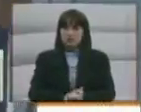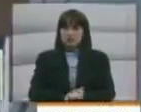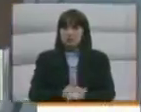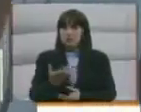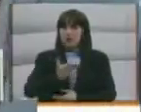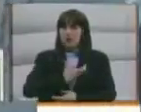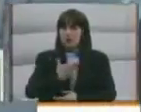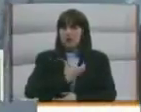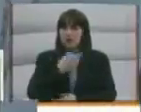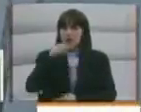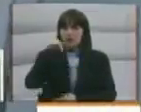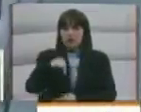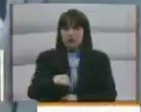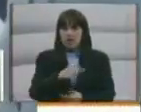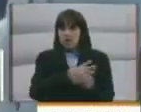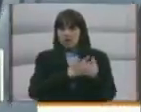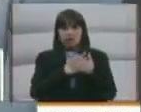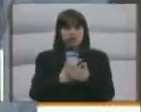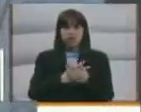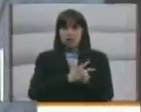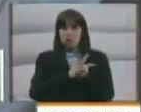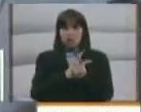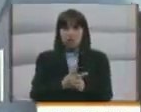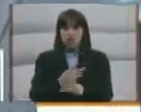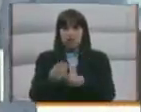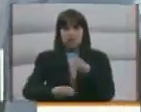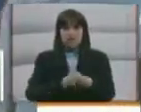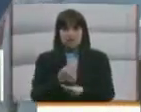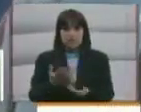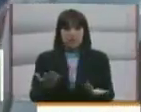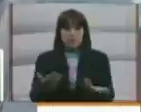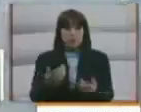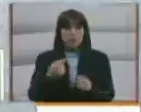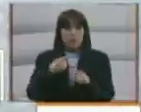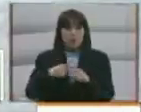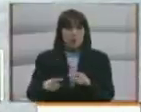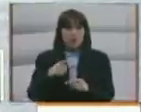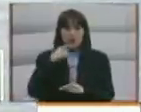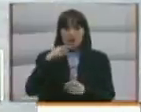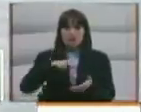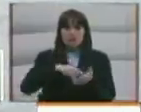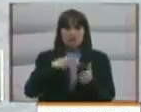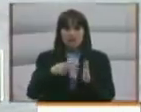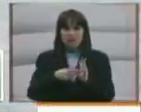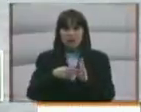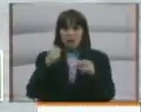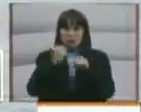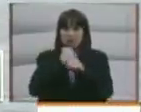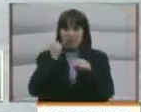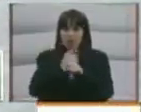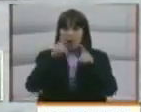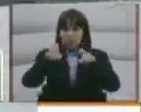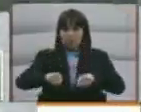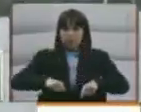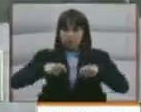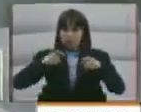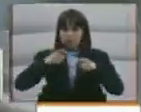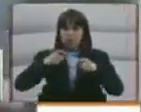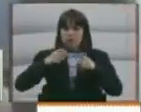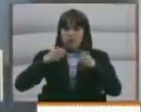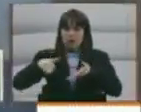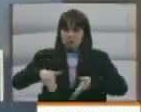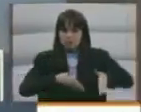ha tenido la voluntad de hacerlo, pero acuérdense que la cuestión aquí, esos trabajos de envergadura, no lo puede realizar